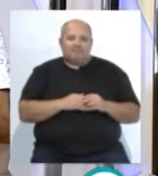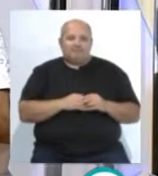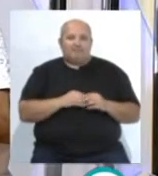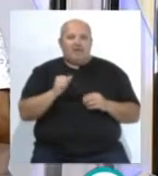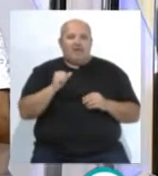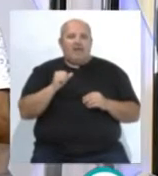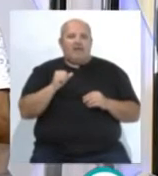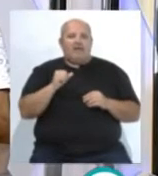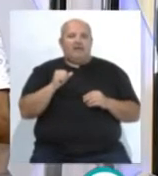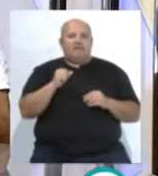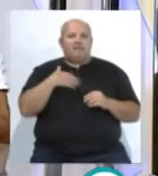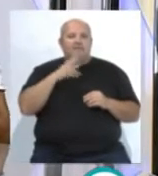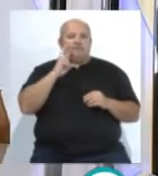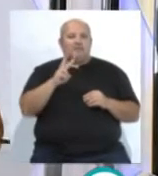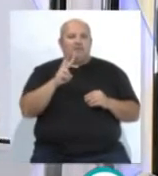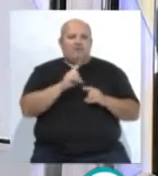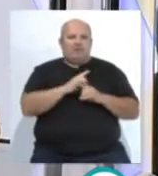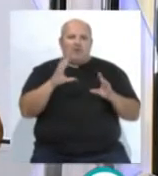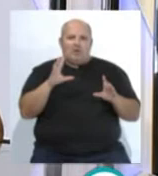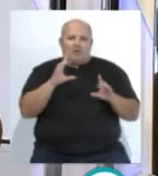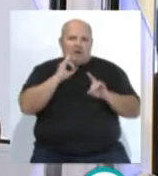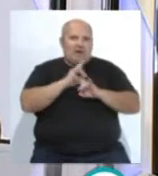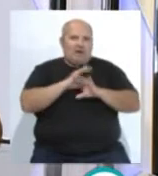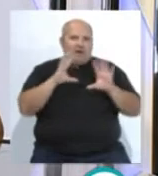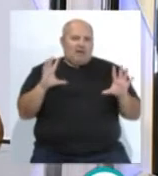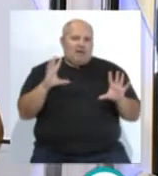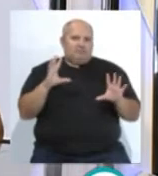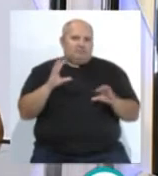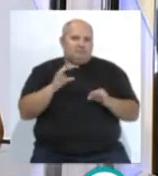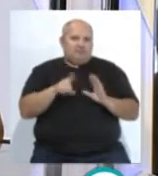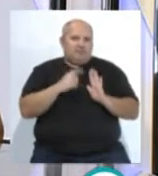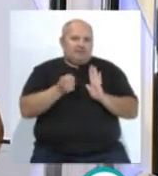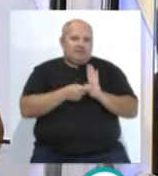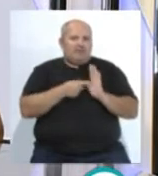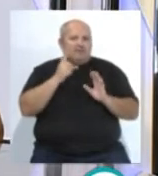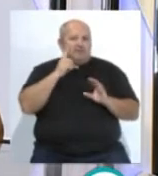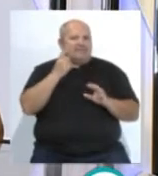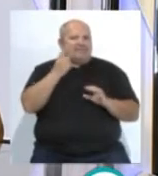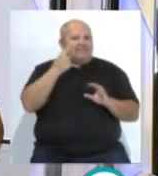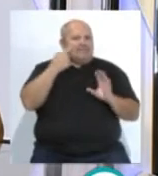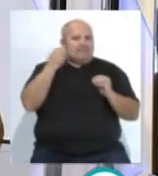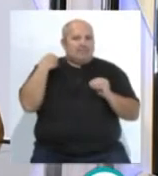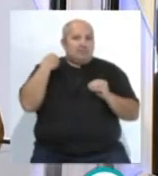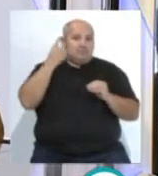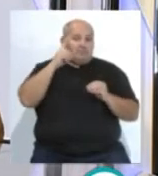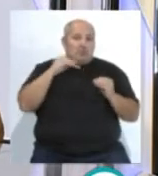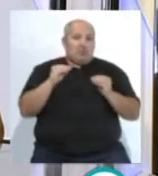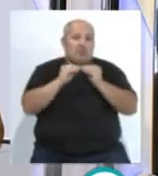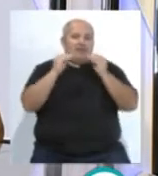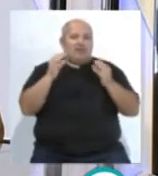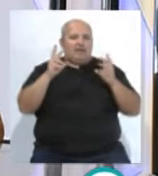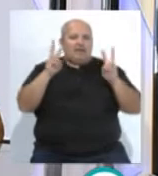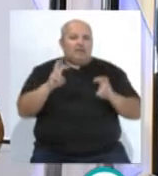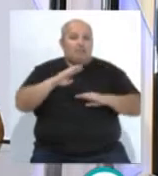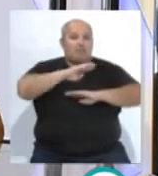Acuña lo vio con una claridad absoluta, pero a mí lo que me da la impresión, no sé si vosotros coincidís en eso,